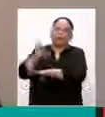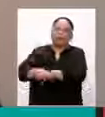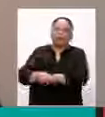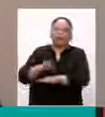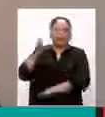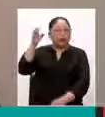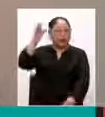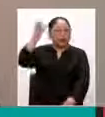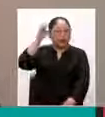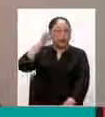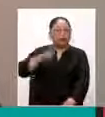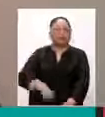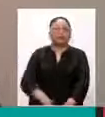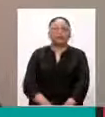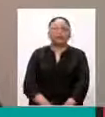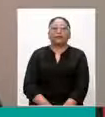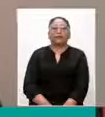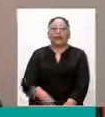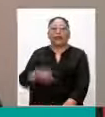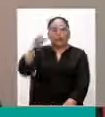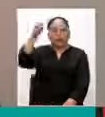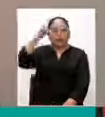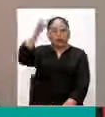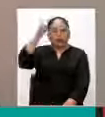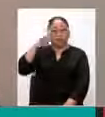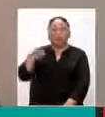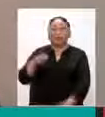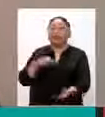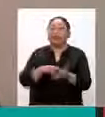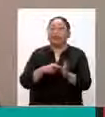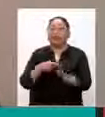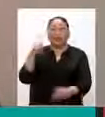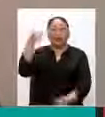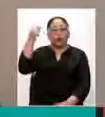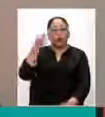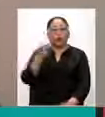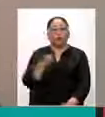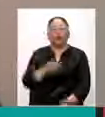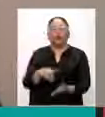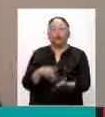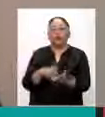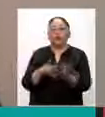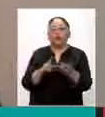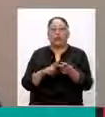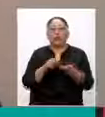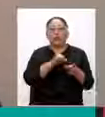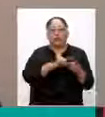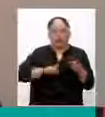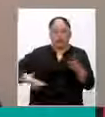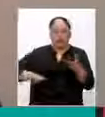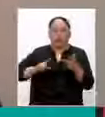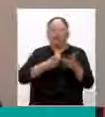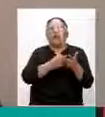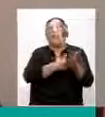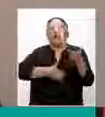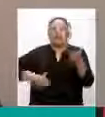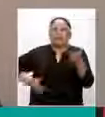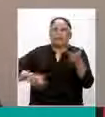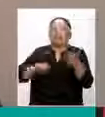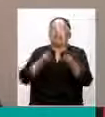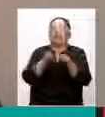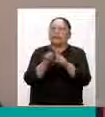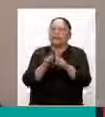Estado. Y cuando hablamos del Estado, es obligación del gobierno central, del gobierno departamental y del gobierno municipal. Es decir, que en